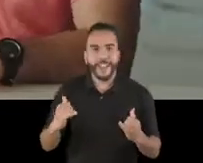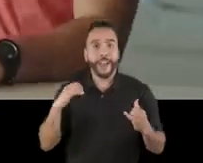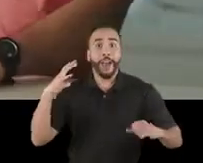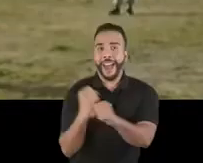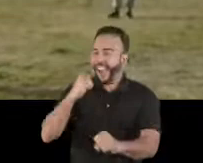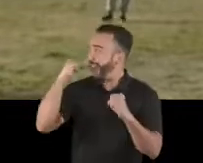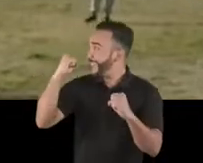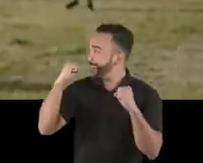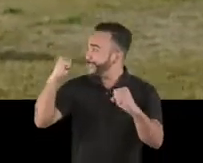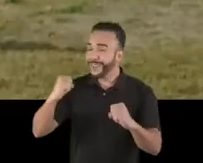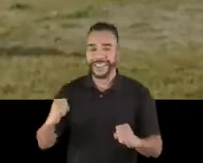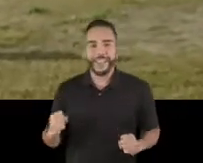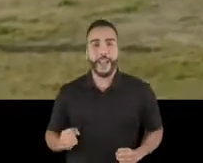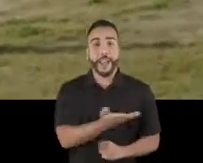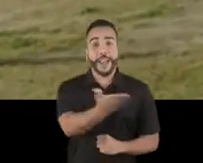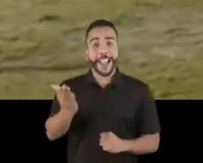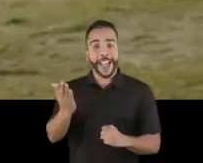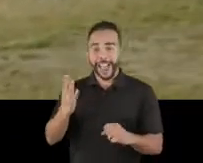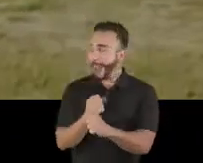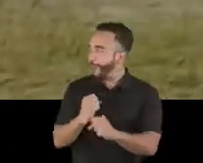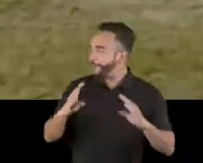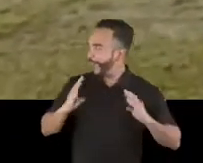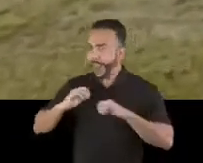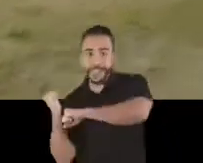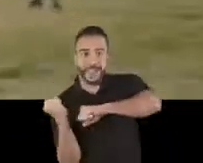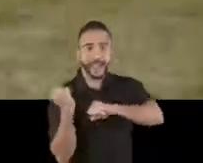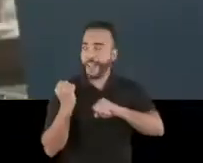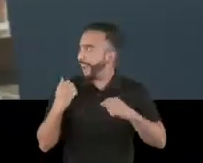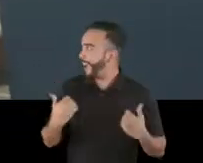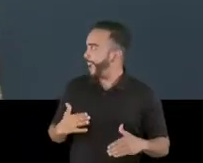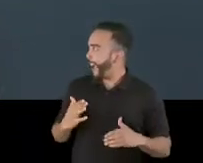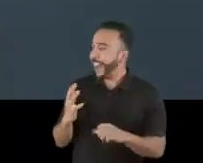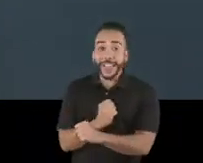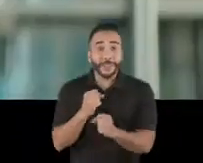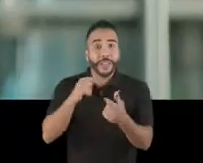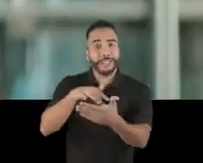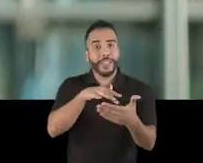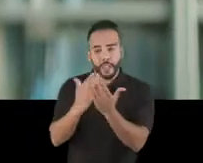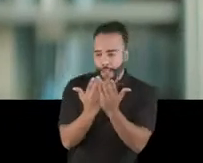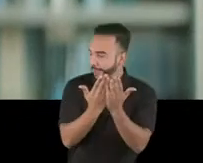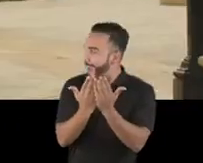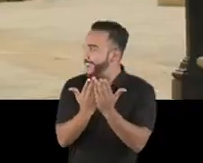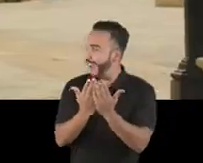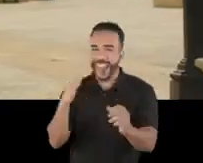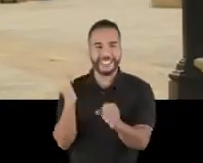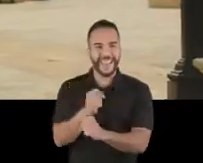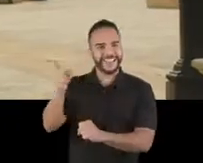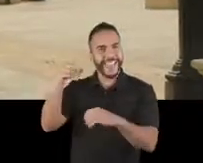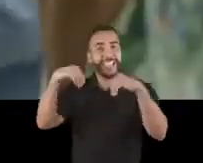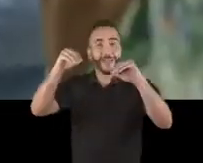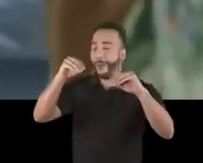juegan y la suerte encuentran. Ganan los atletas, gana el estudiante, gana